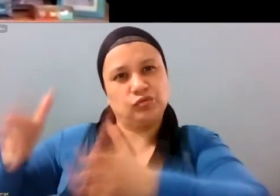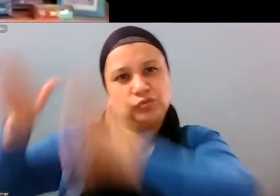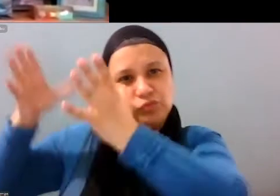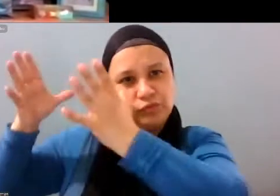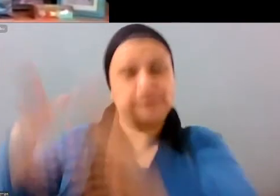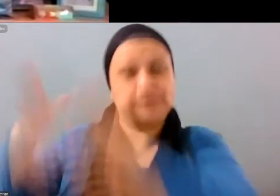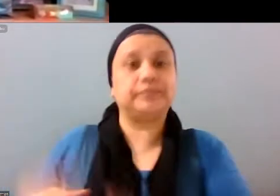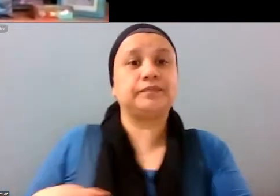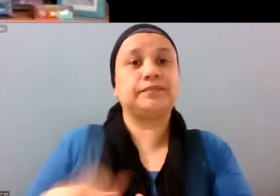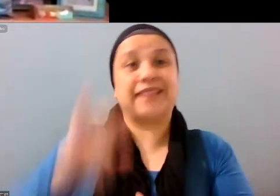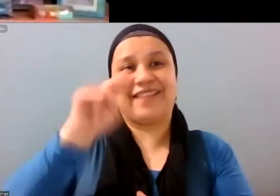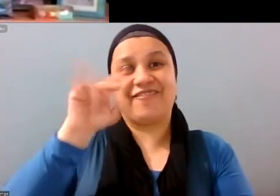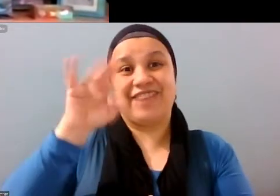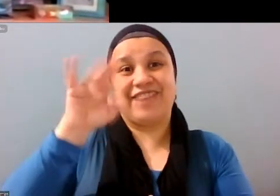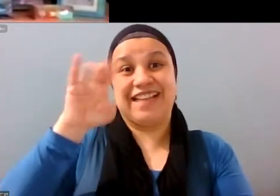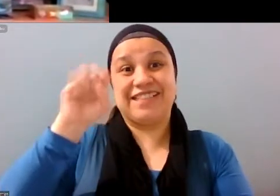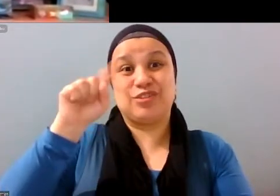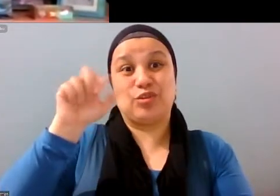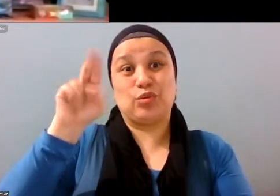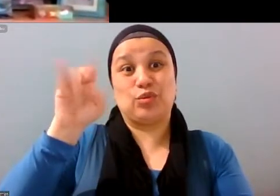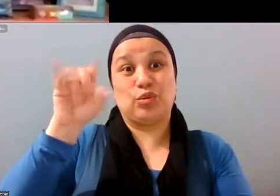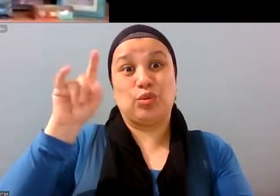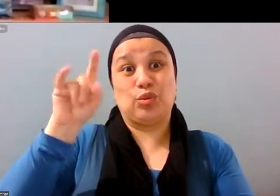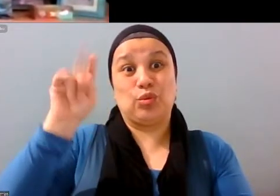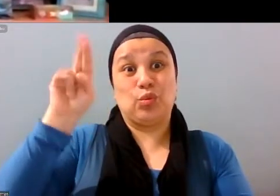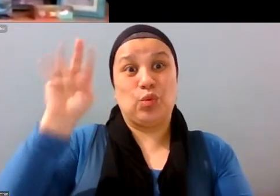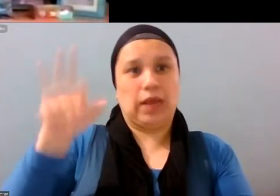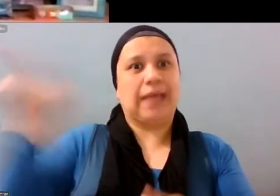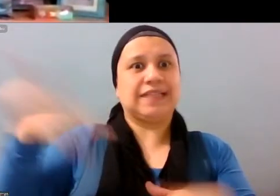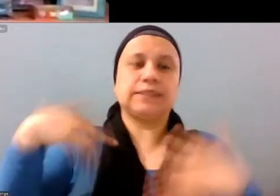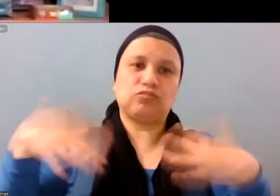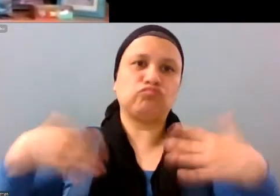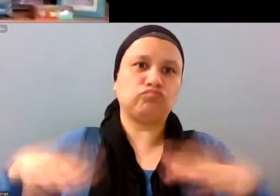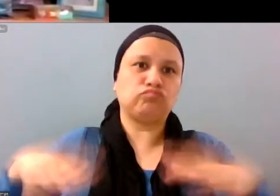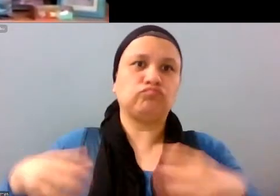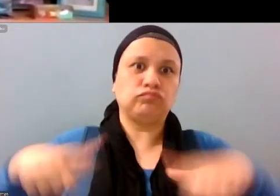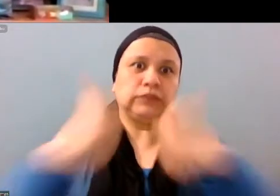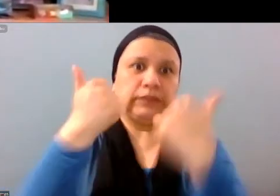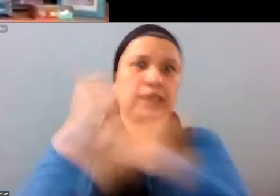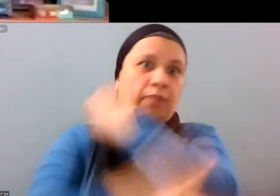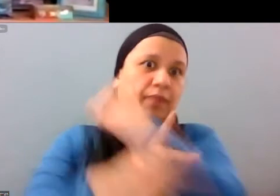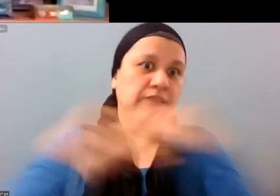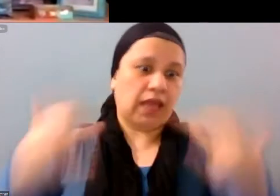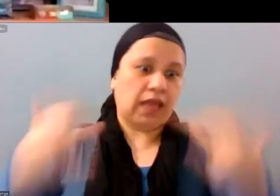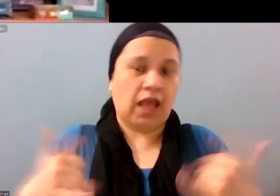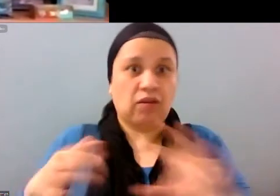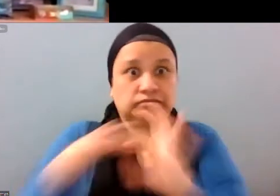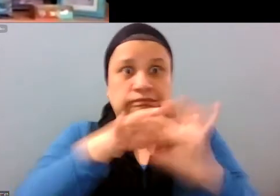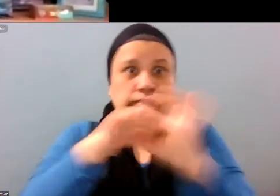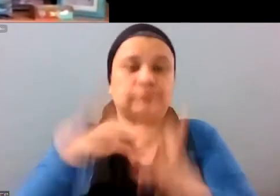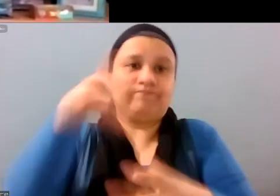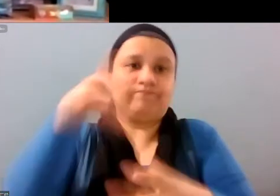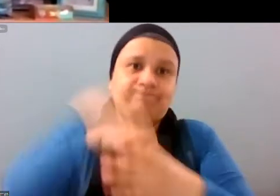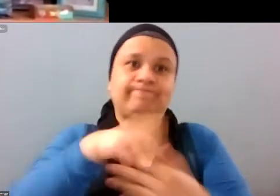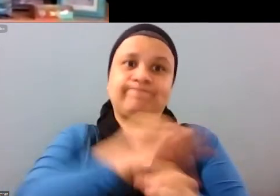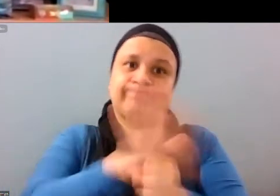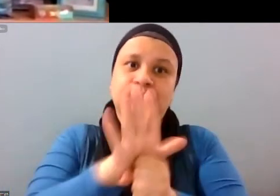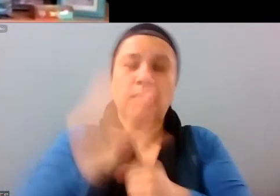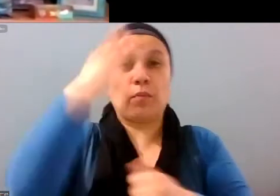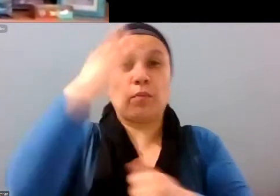de los temas que nos confrontó más como país dentro de todo lo que ha significado esta pandemia porque muchos hogares